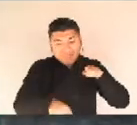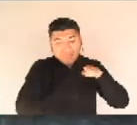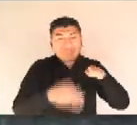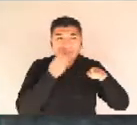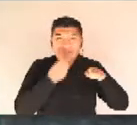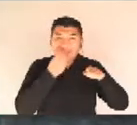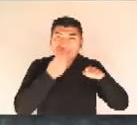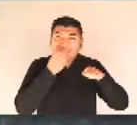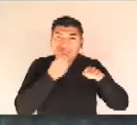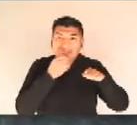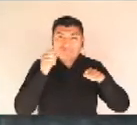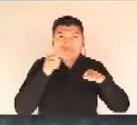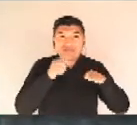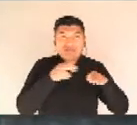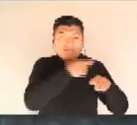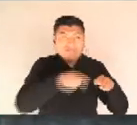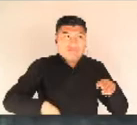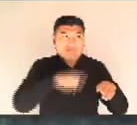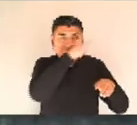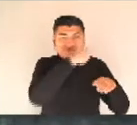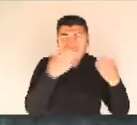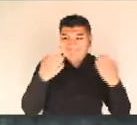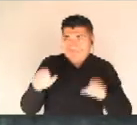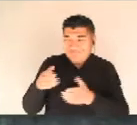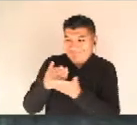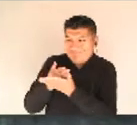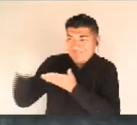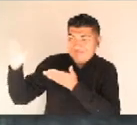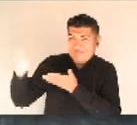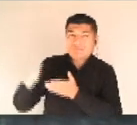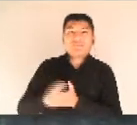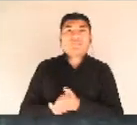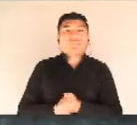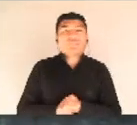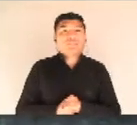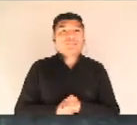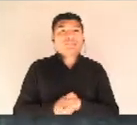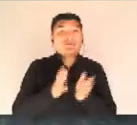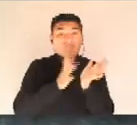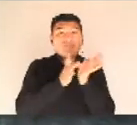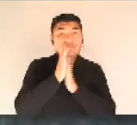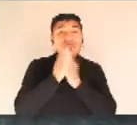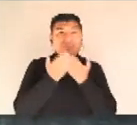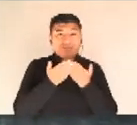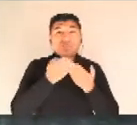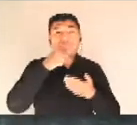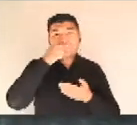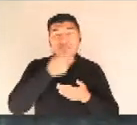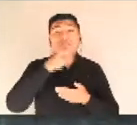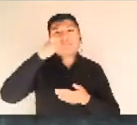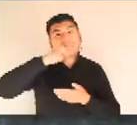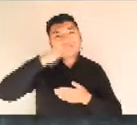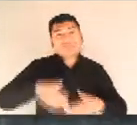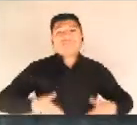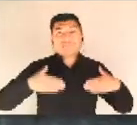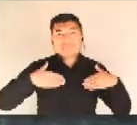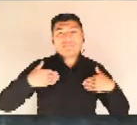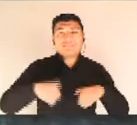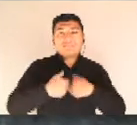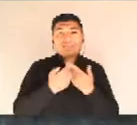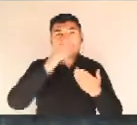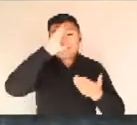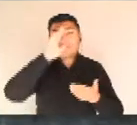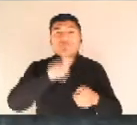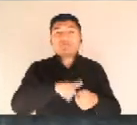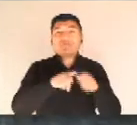y no le daban el evangelio nos está diciendo tenemos que vivir como hermanos